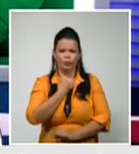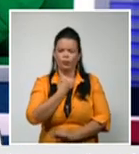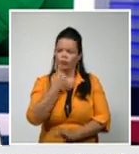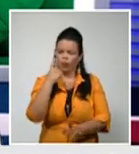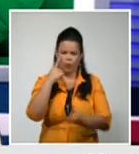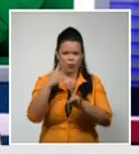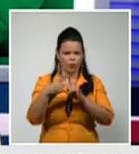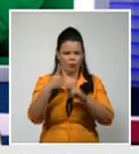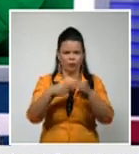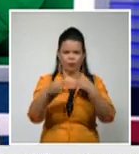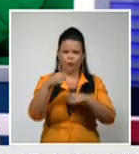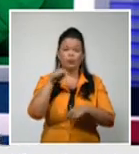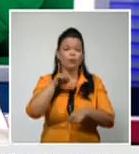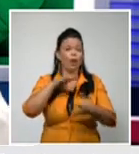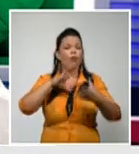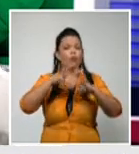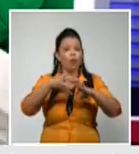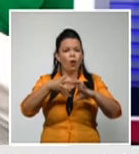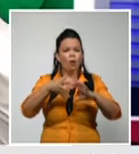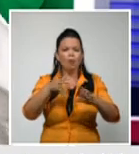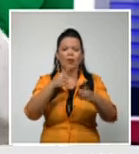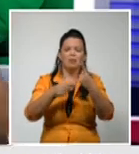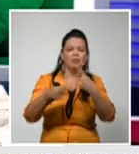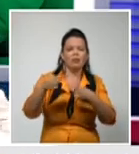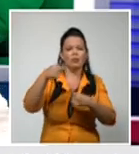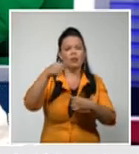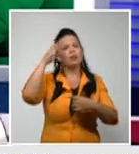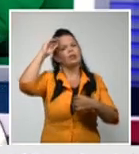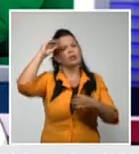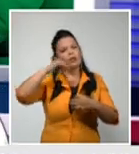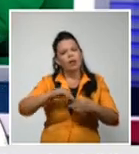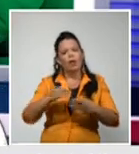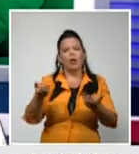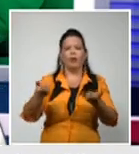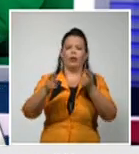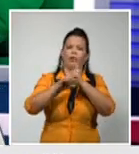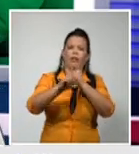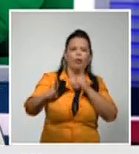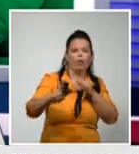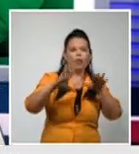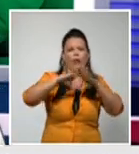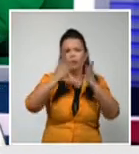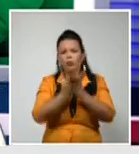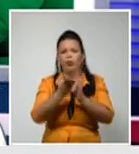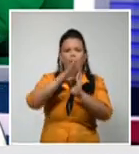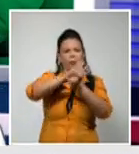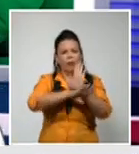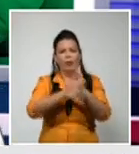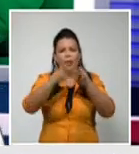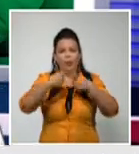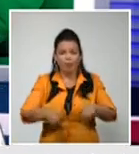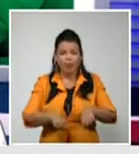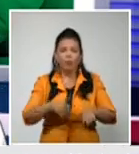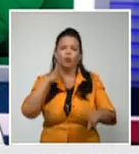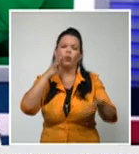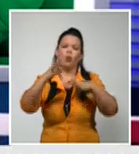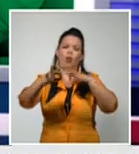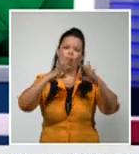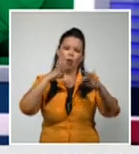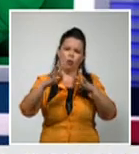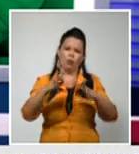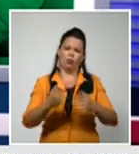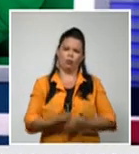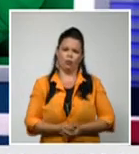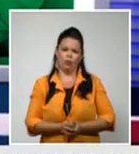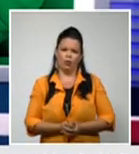la forma más importante, independientemente de las medidas de restricción, de todo lo que se está haciendo, pero protegernos todos. Y si a alguien